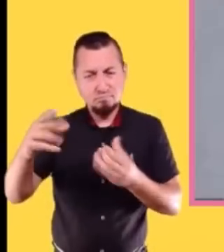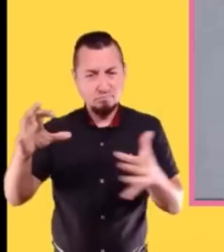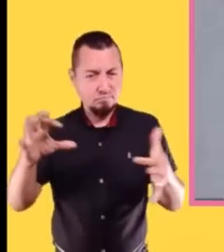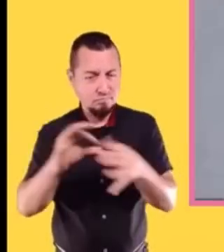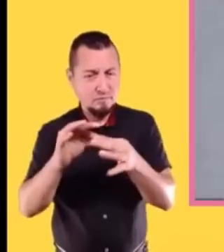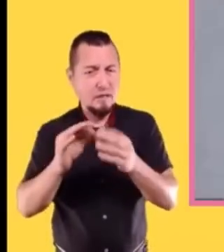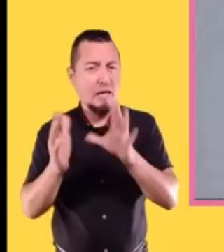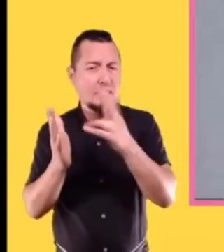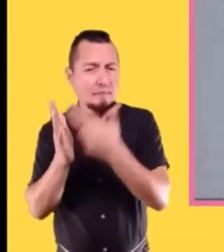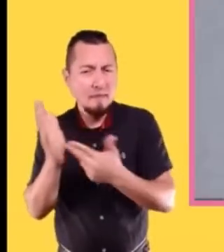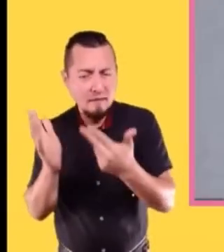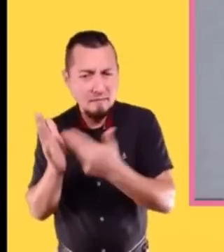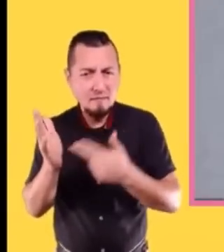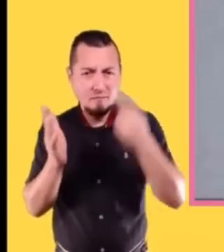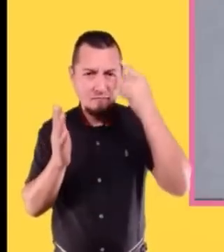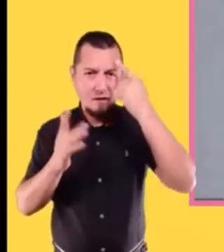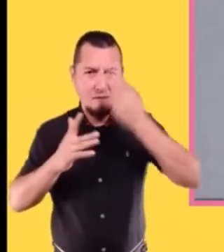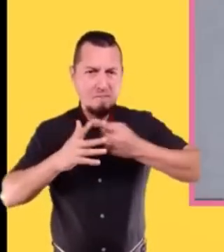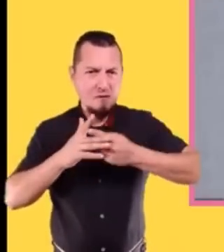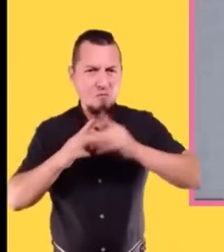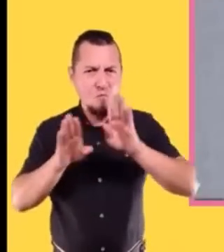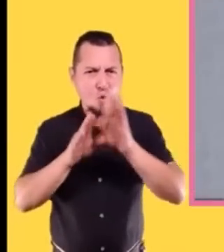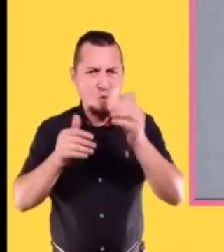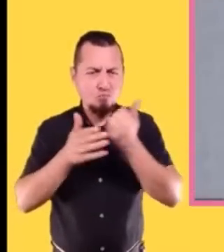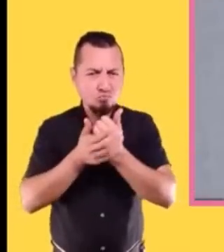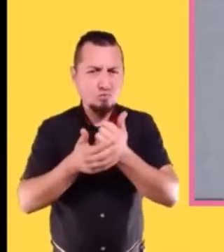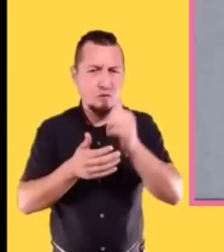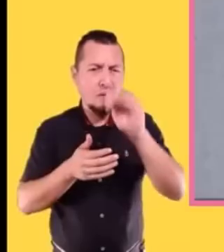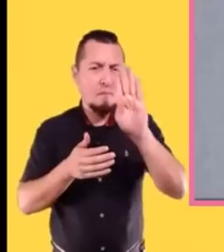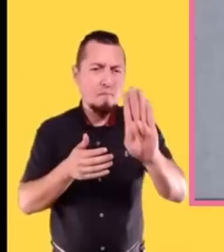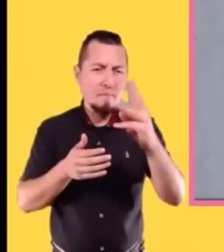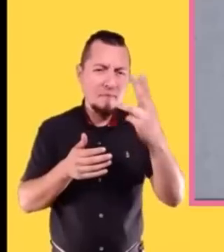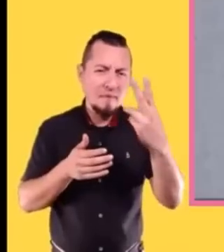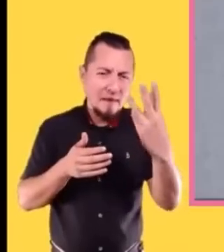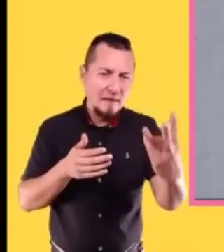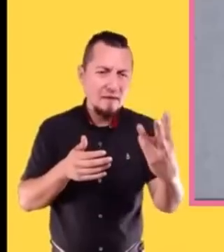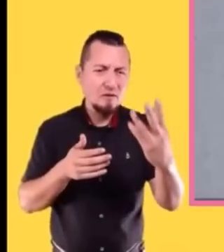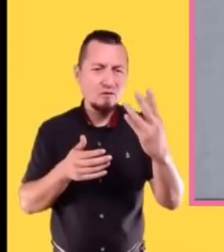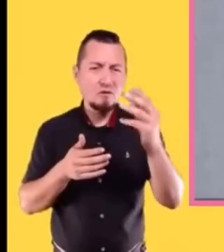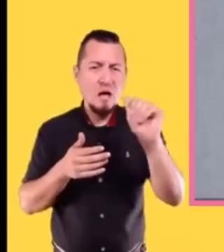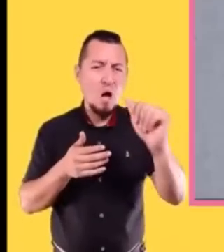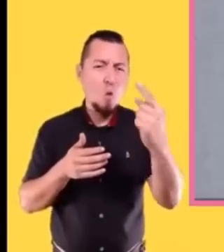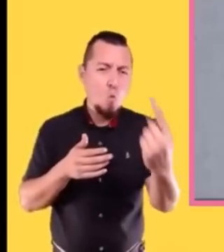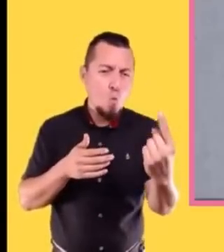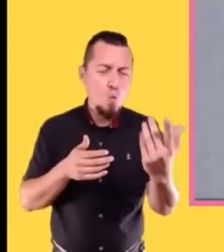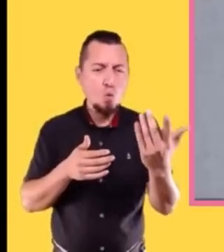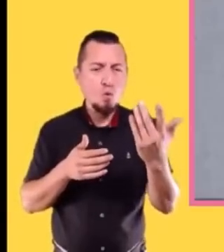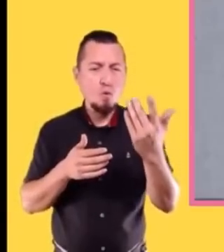de problemas matemáticos, el manual A1, el B3, programas de verano